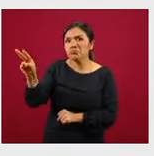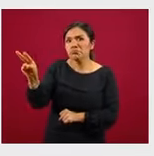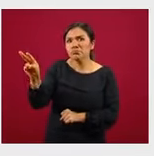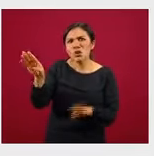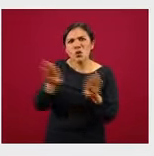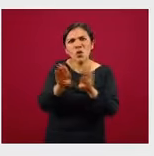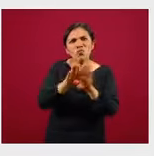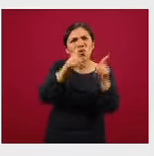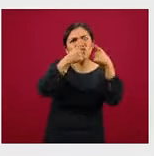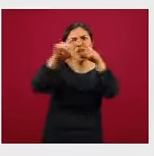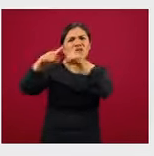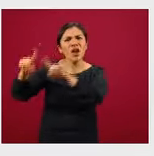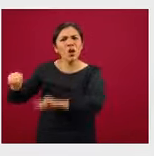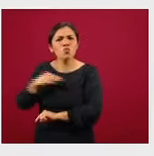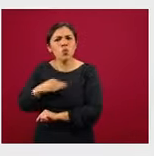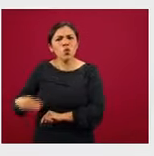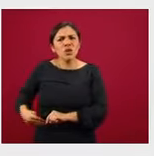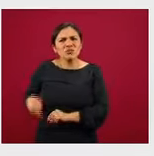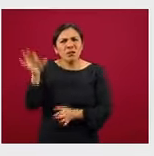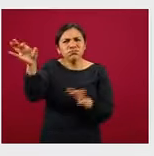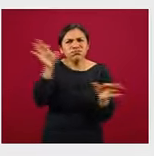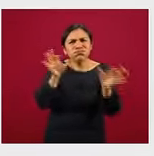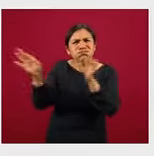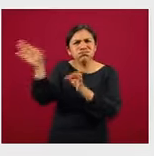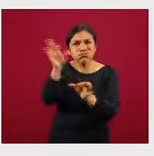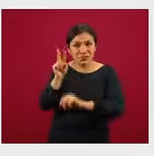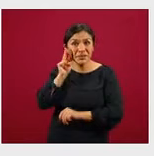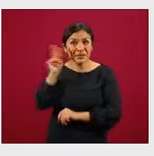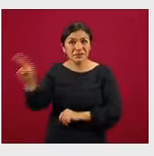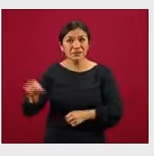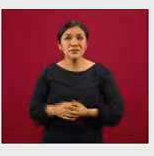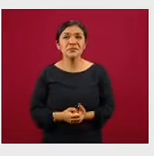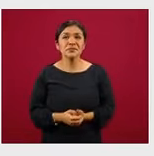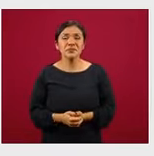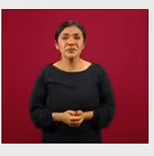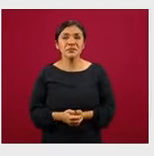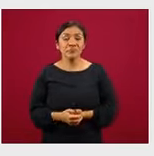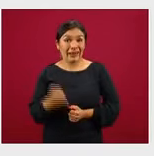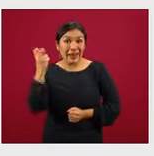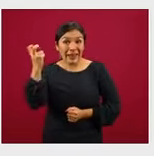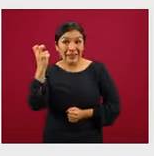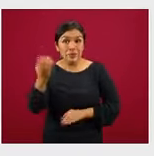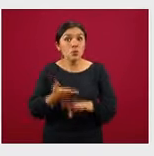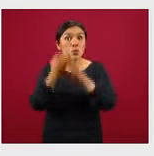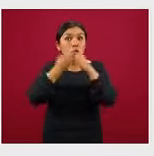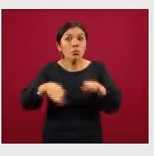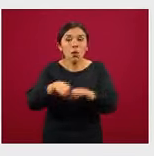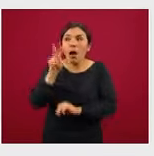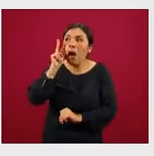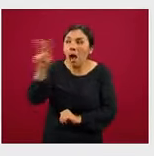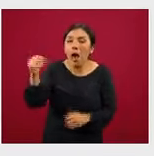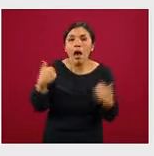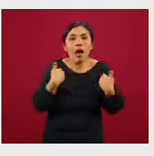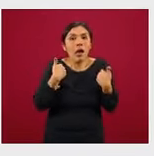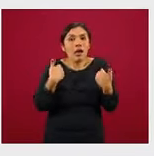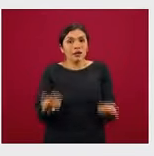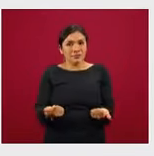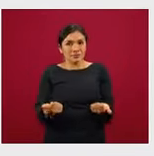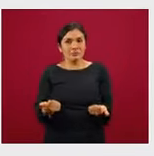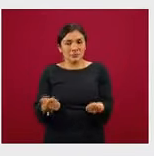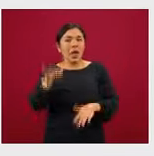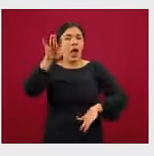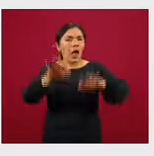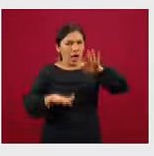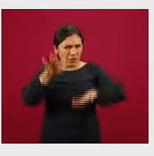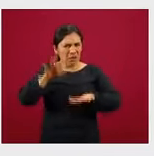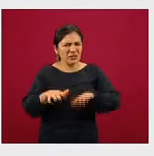esta variabilidad municipal. Esto es importante visualizarlo, porque también a